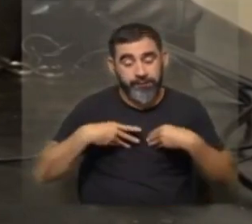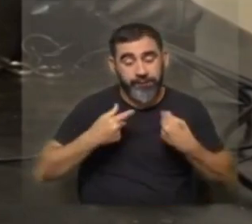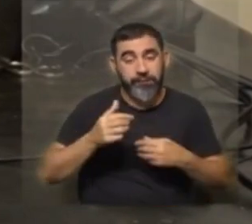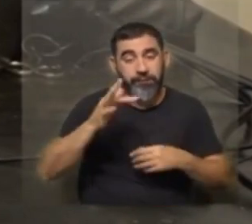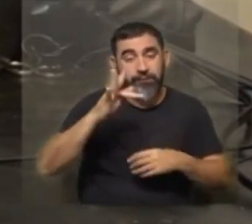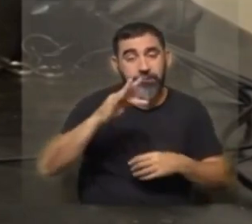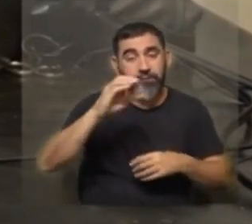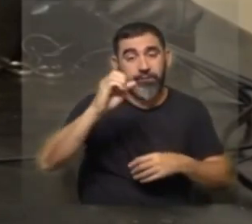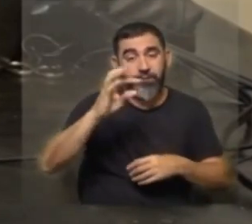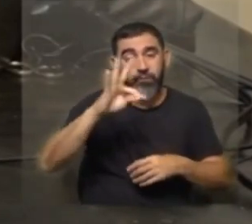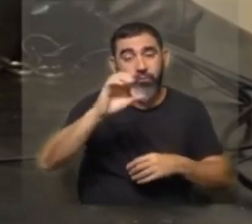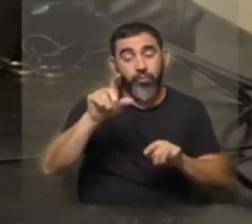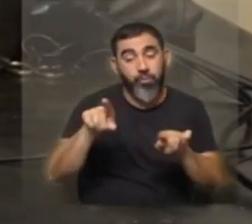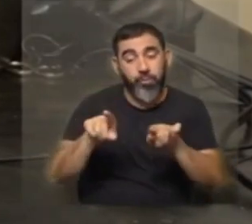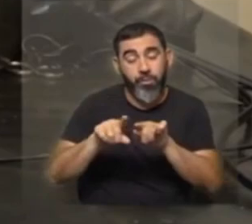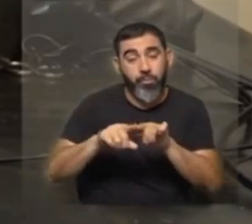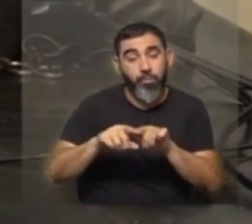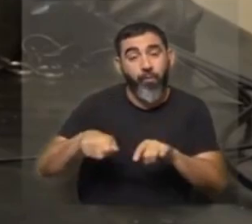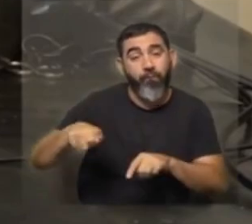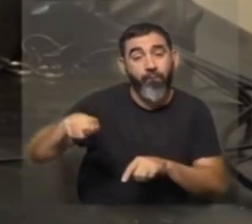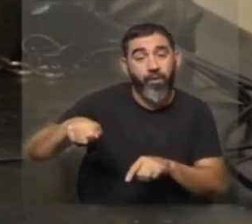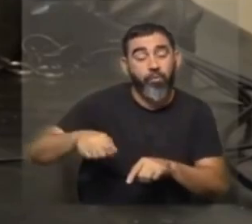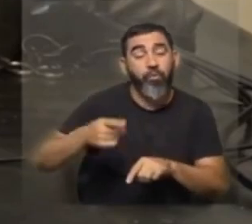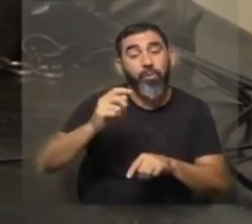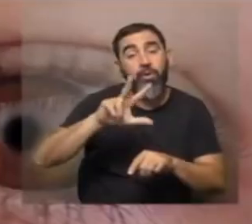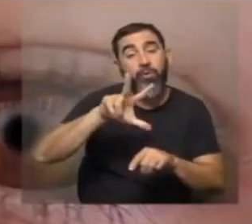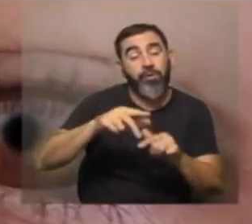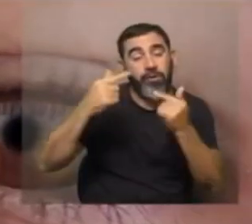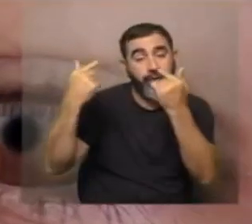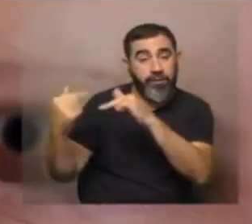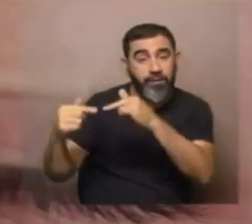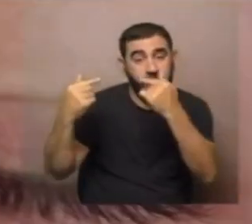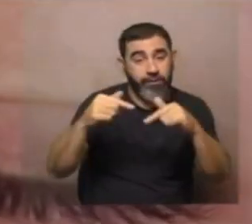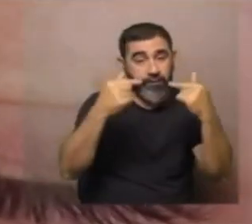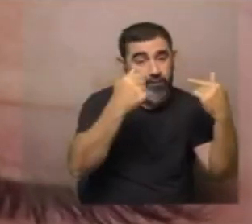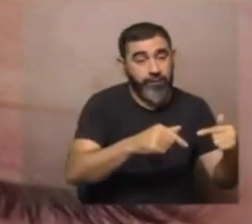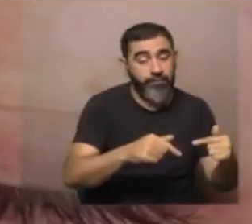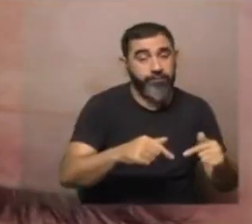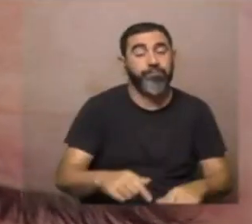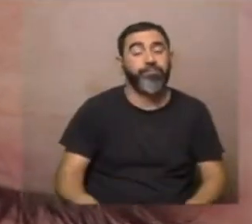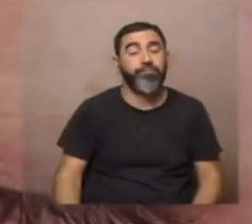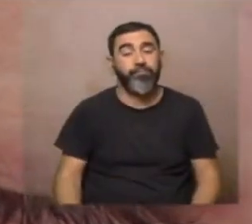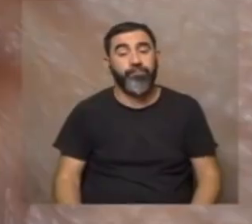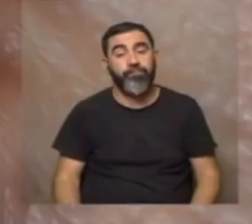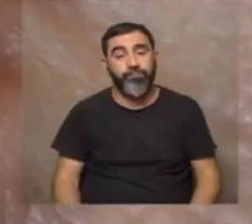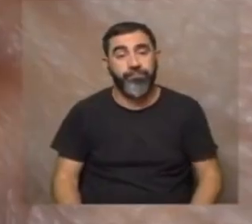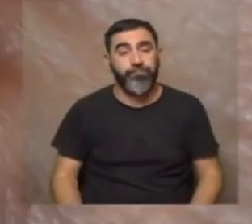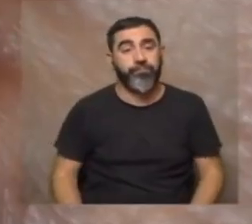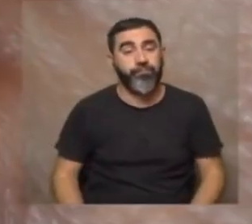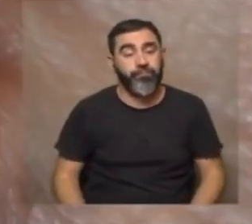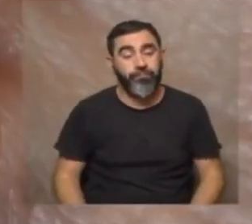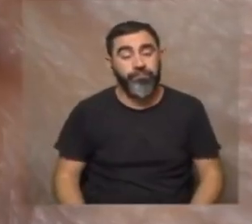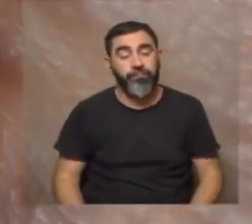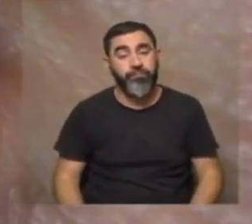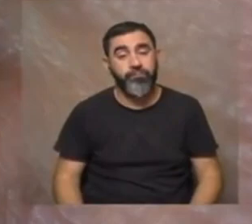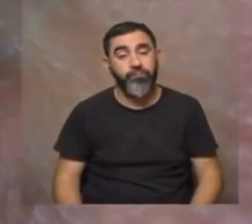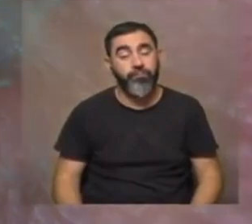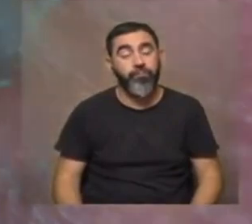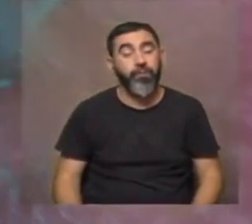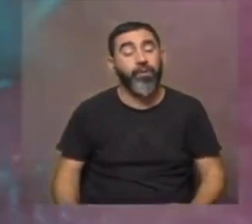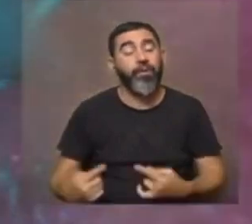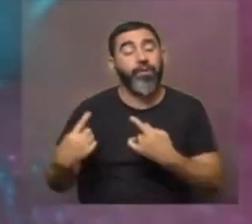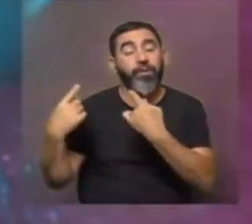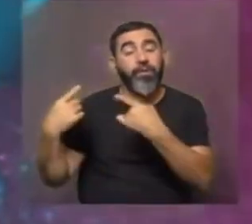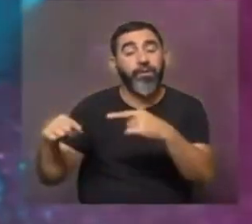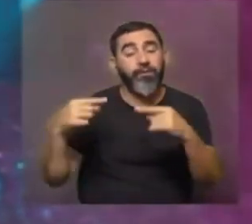también igual que los bastones, pero son de tres tipos. Y esos tres tipos van a ser, de alguna manera, diferenciarse por